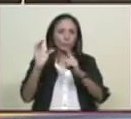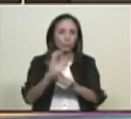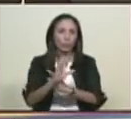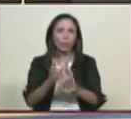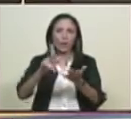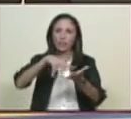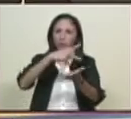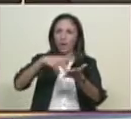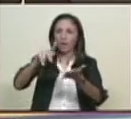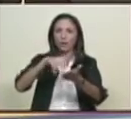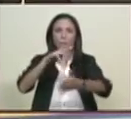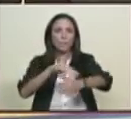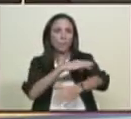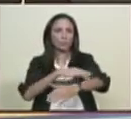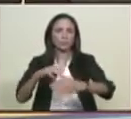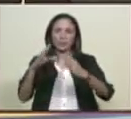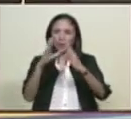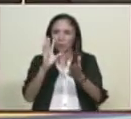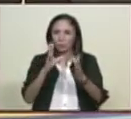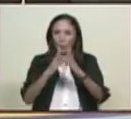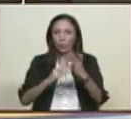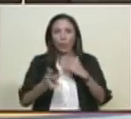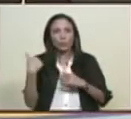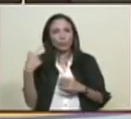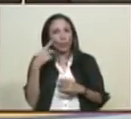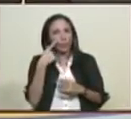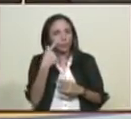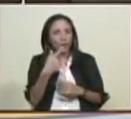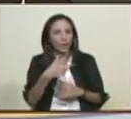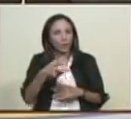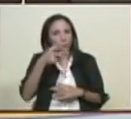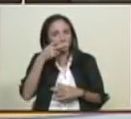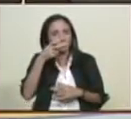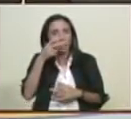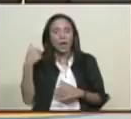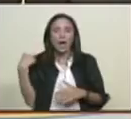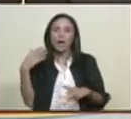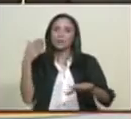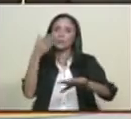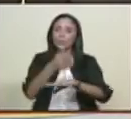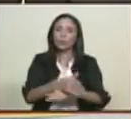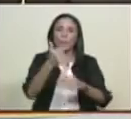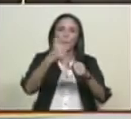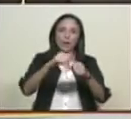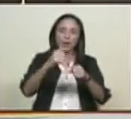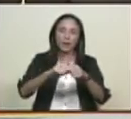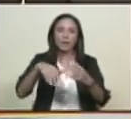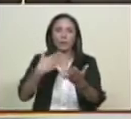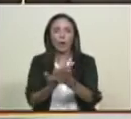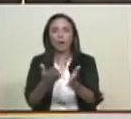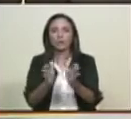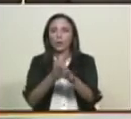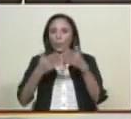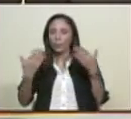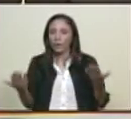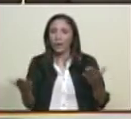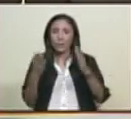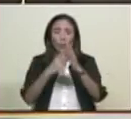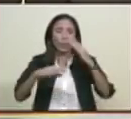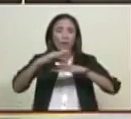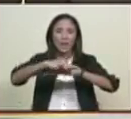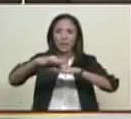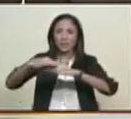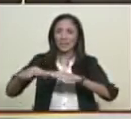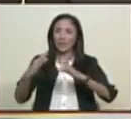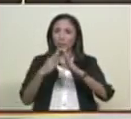colorido. Yo lo observé desde Maracaibo hasta Cumaná, desde Cumaná hasta el Callao, desde el